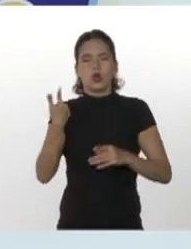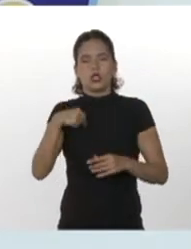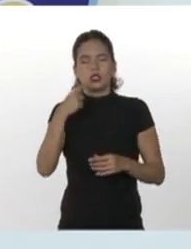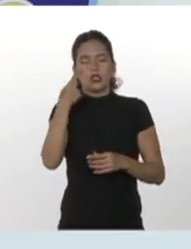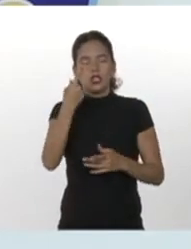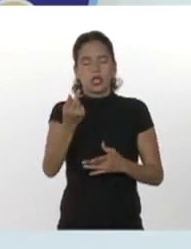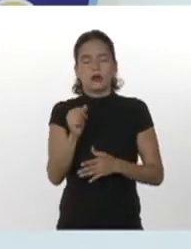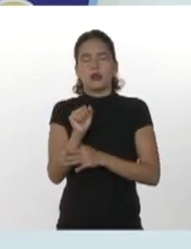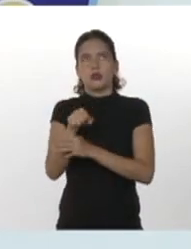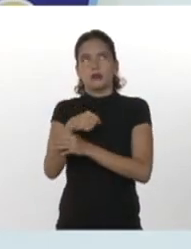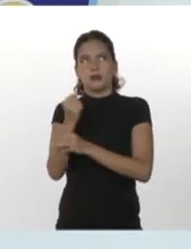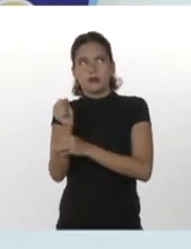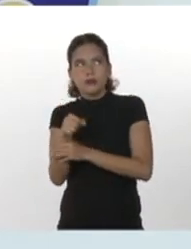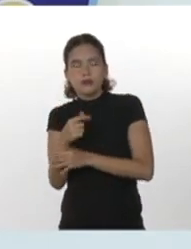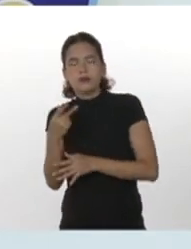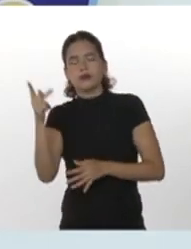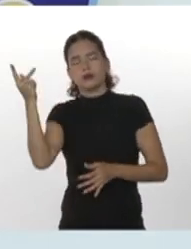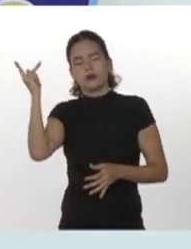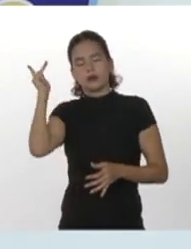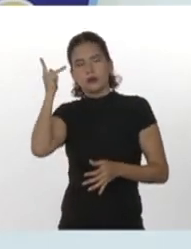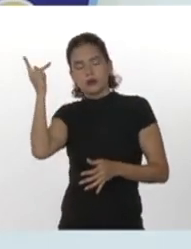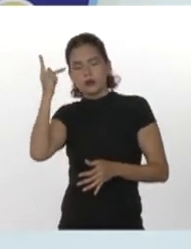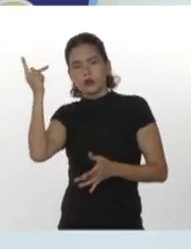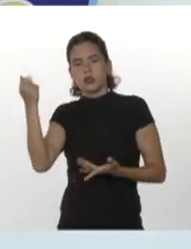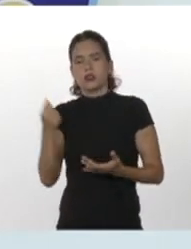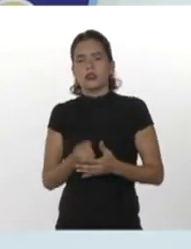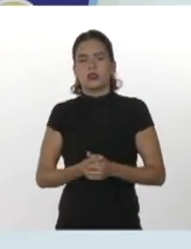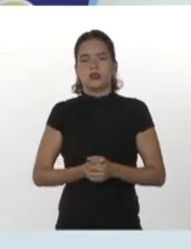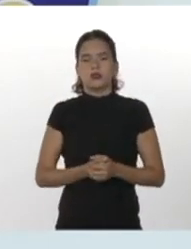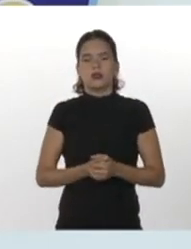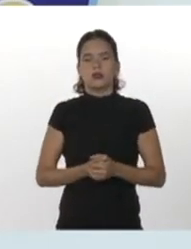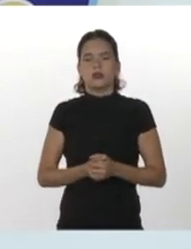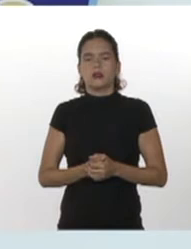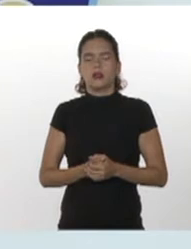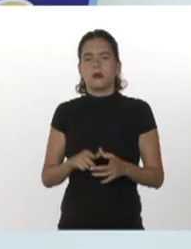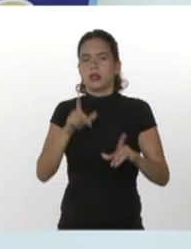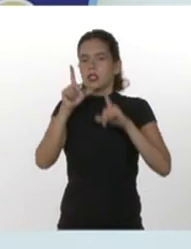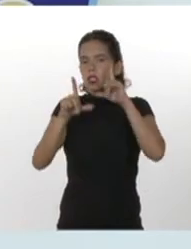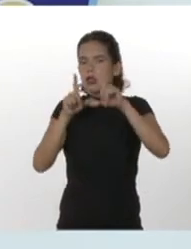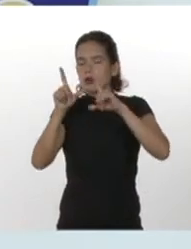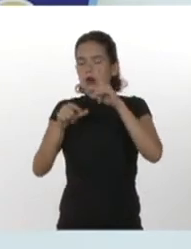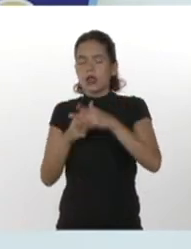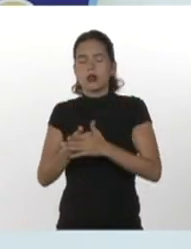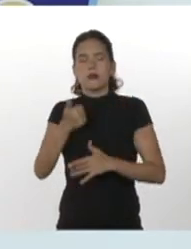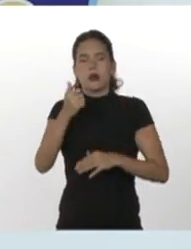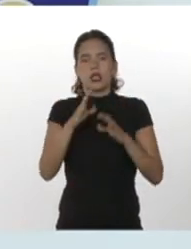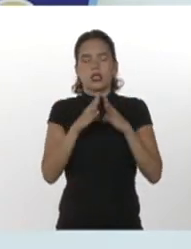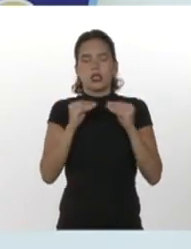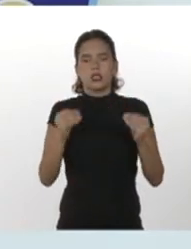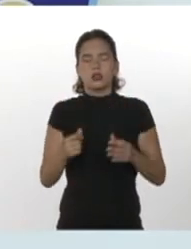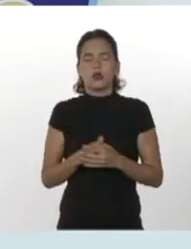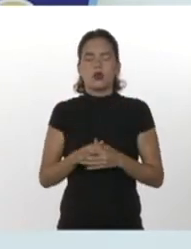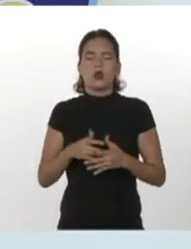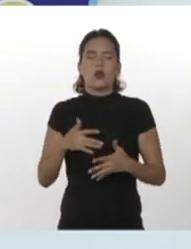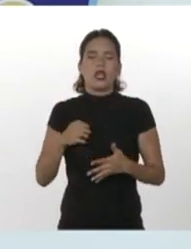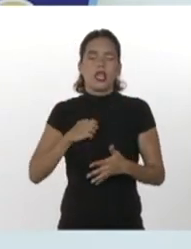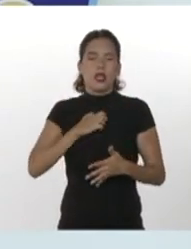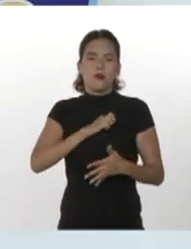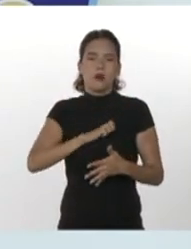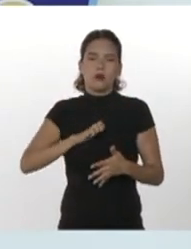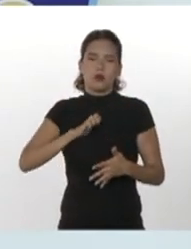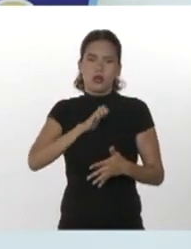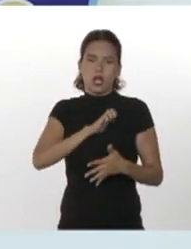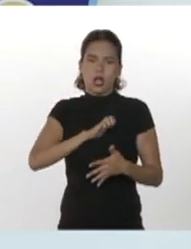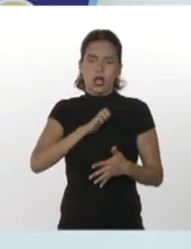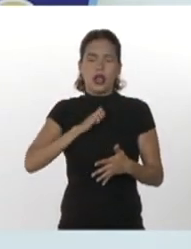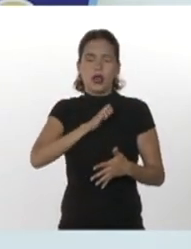la psicomotricidad, todo lo que se refiere a la parte cognitiva, a la parte del lenguaje y sobre todo lo emocional. Las